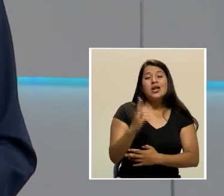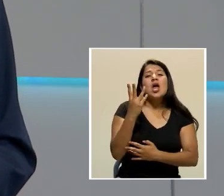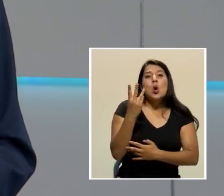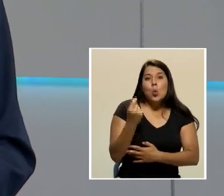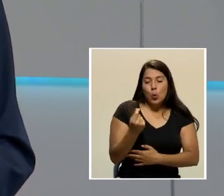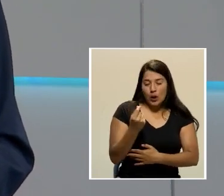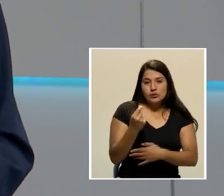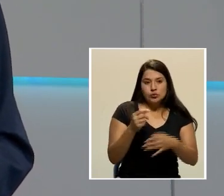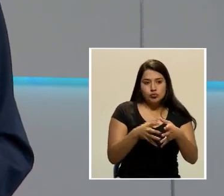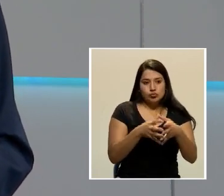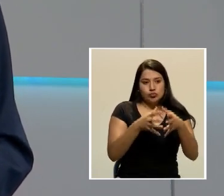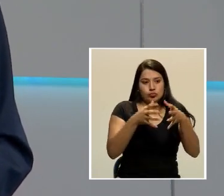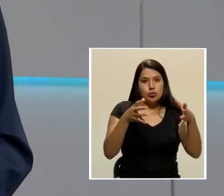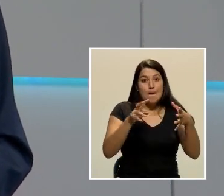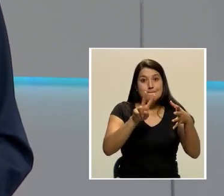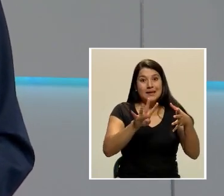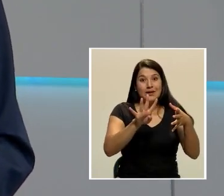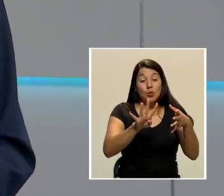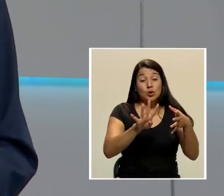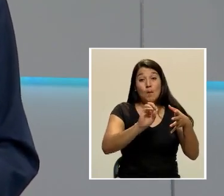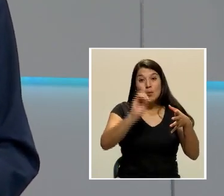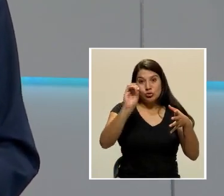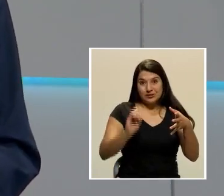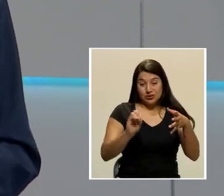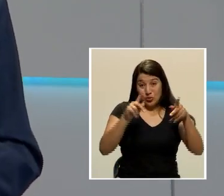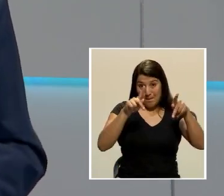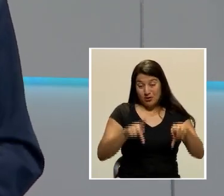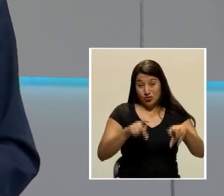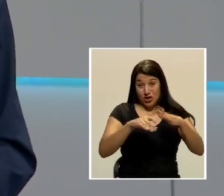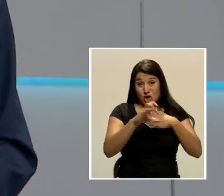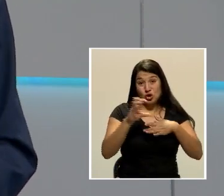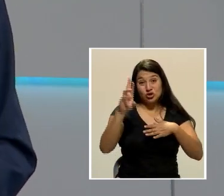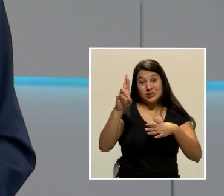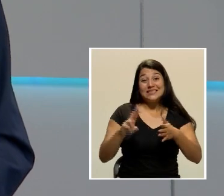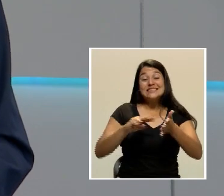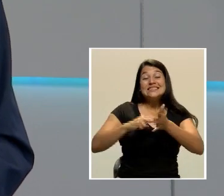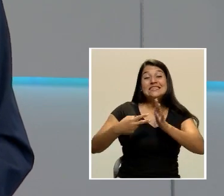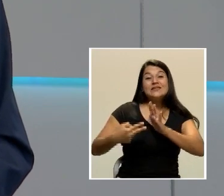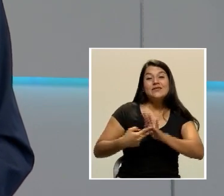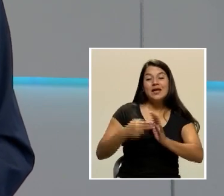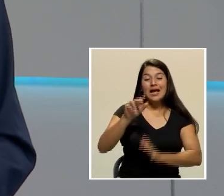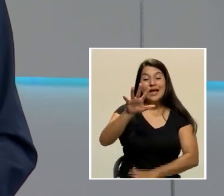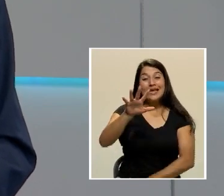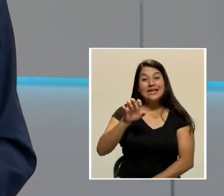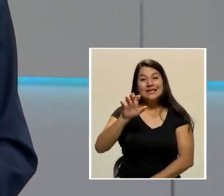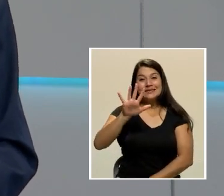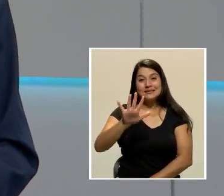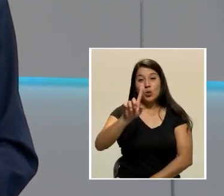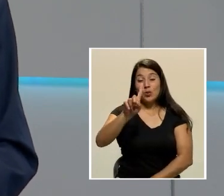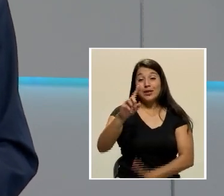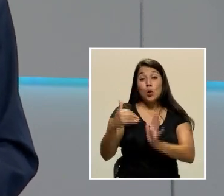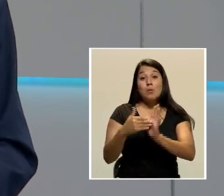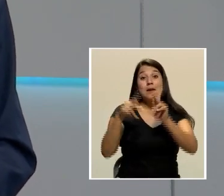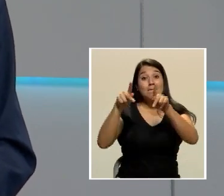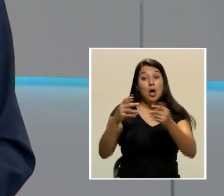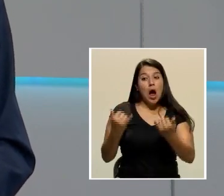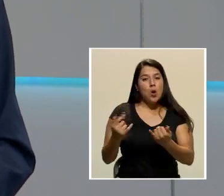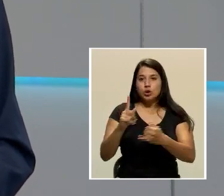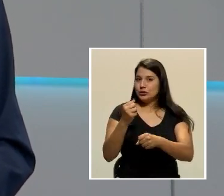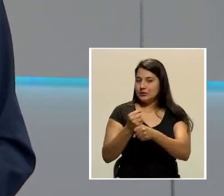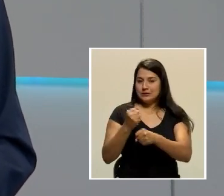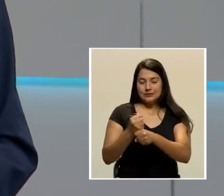cifra histórica del 24%, es decir, 551,000 personas no tienen trabajo en